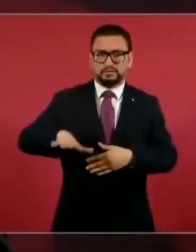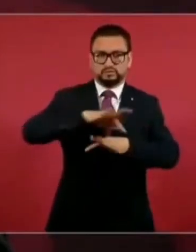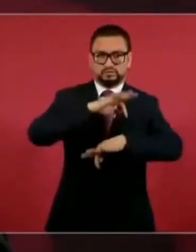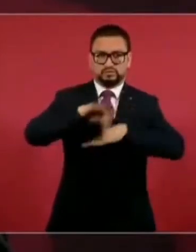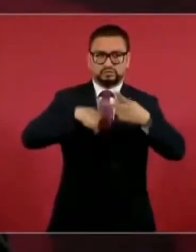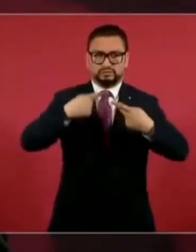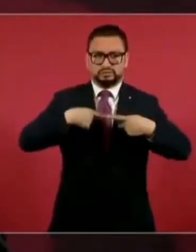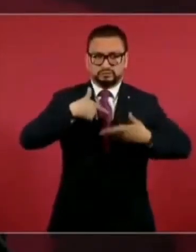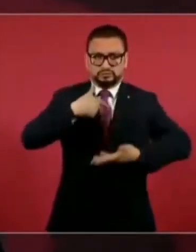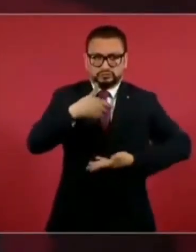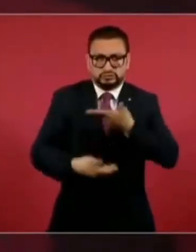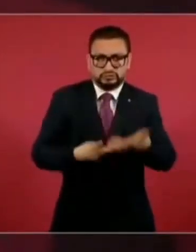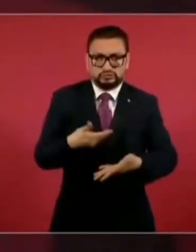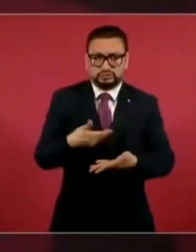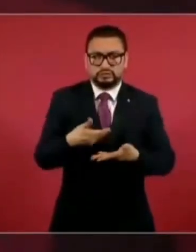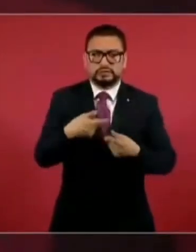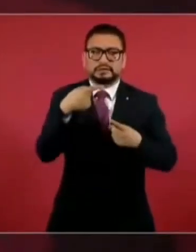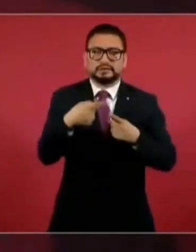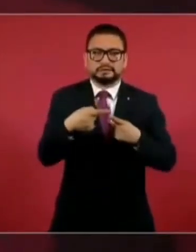está reservada al Estado.